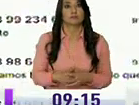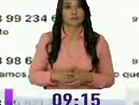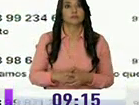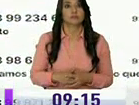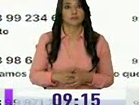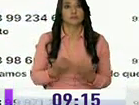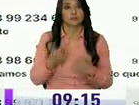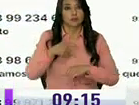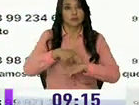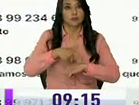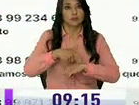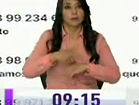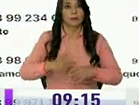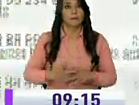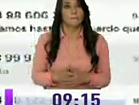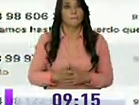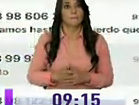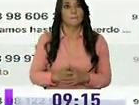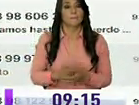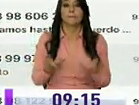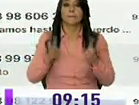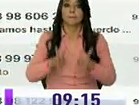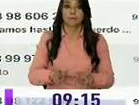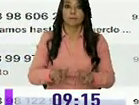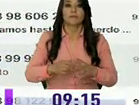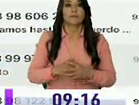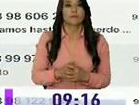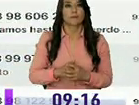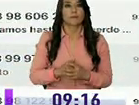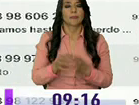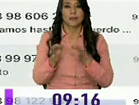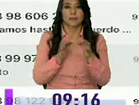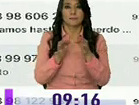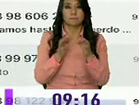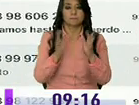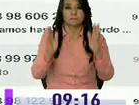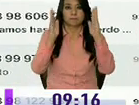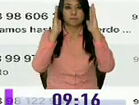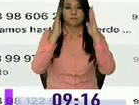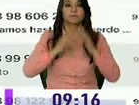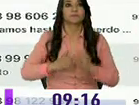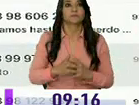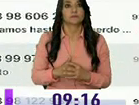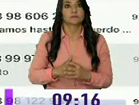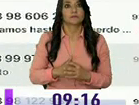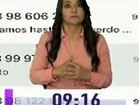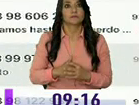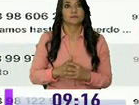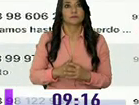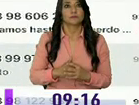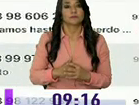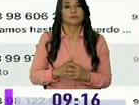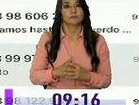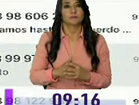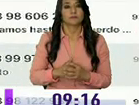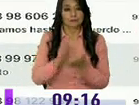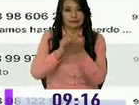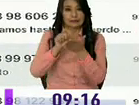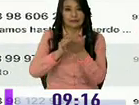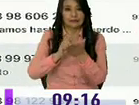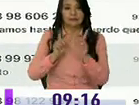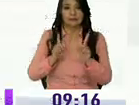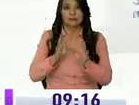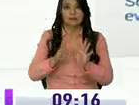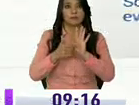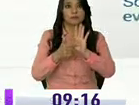a esta hora. Y también hay que, atención con esto, porque también hay que anotarlo, por